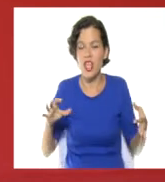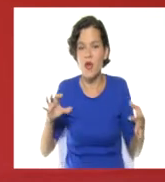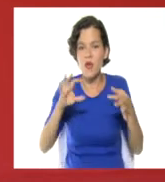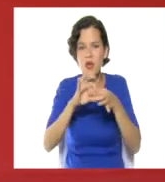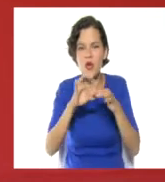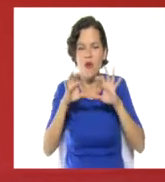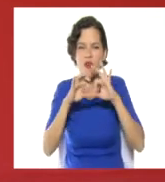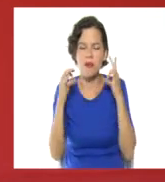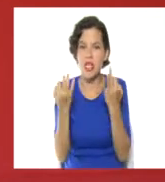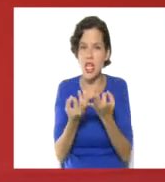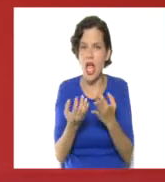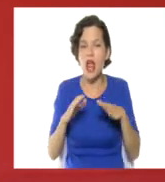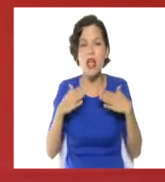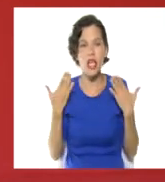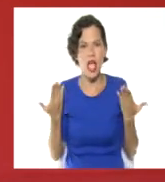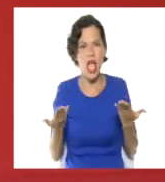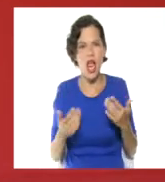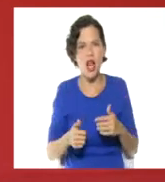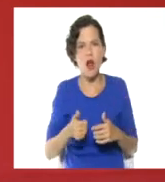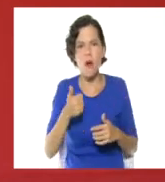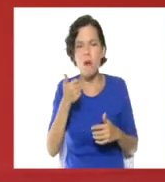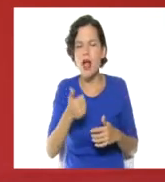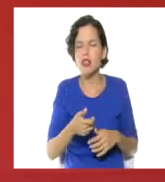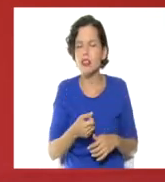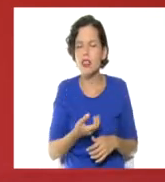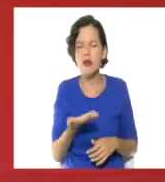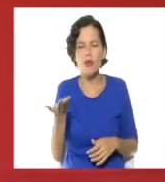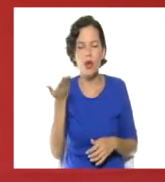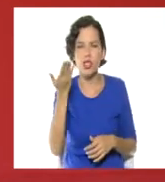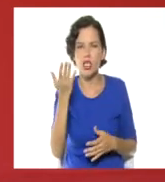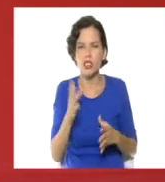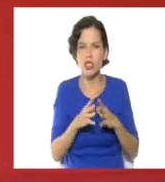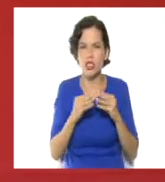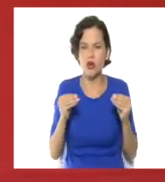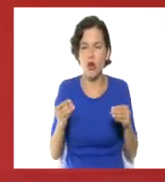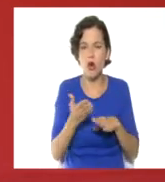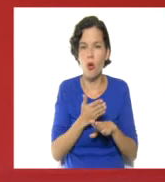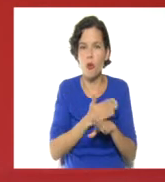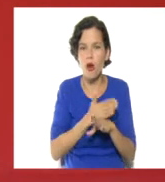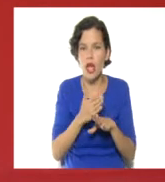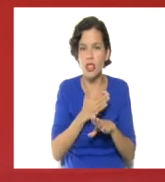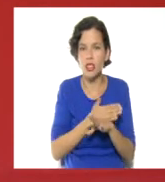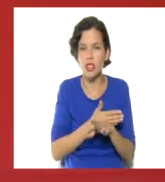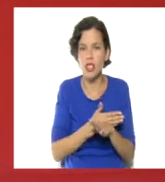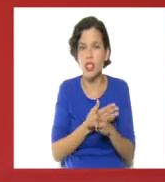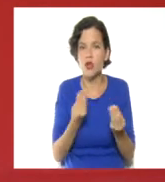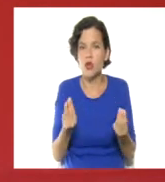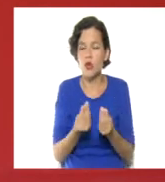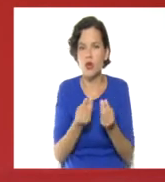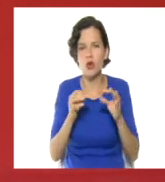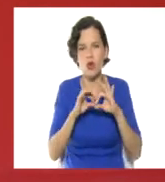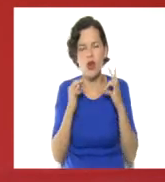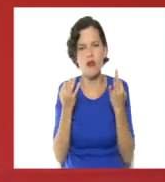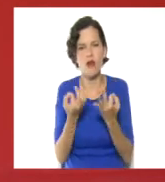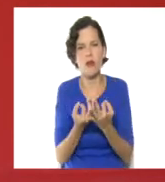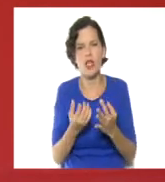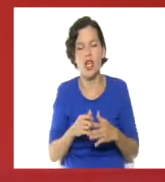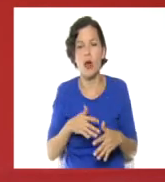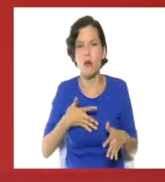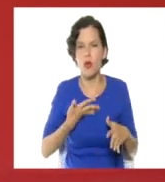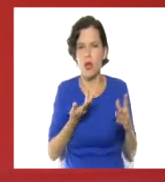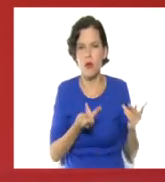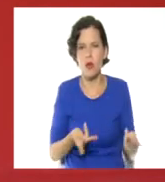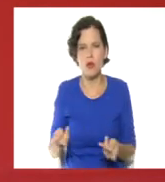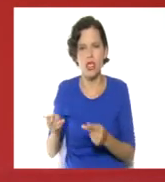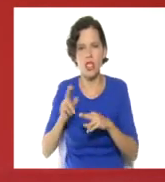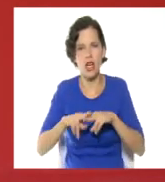unión familiar, que es lo más importante de todo esto, es compartir y estar en familia. Podemos invitar al